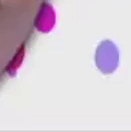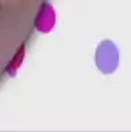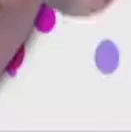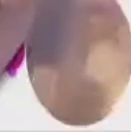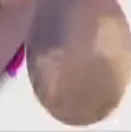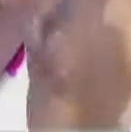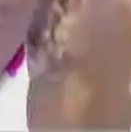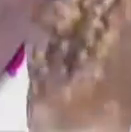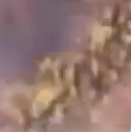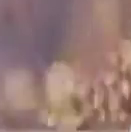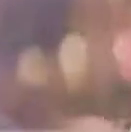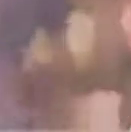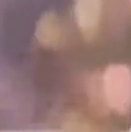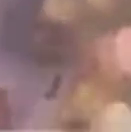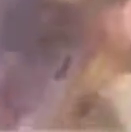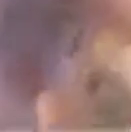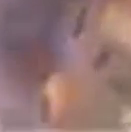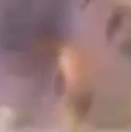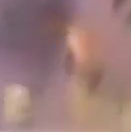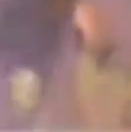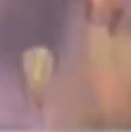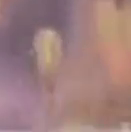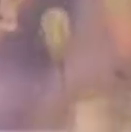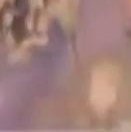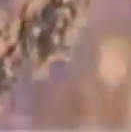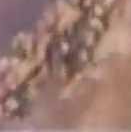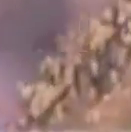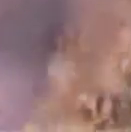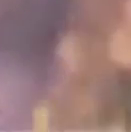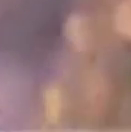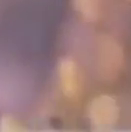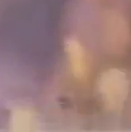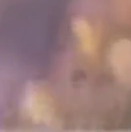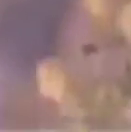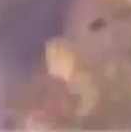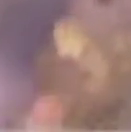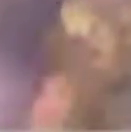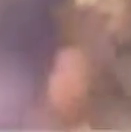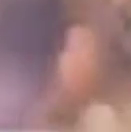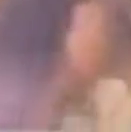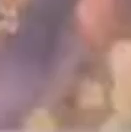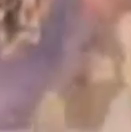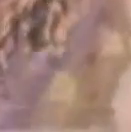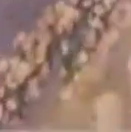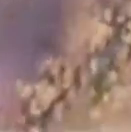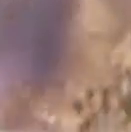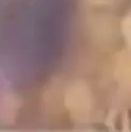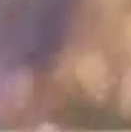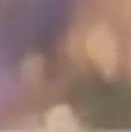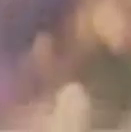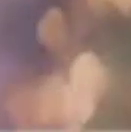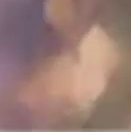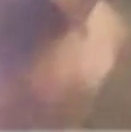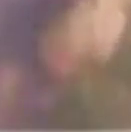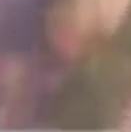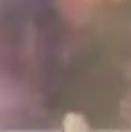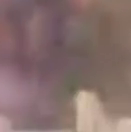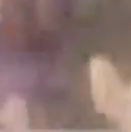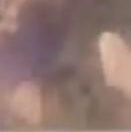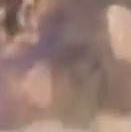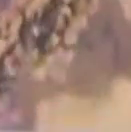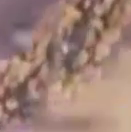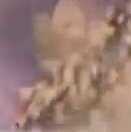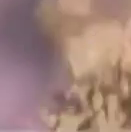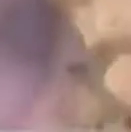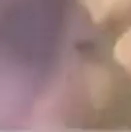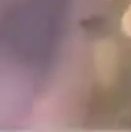hay una nueva ilusión que llena mi corazón. De mi mundo se ha borrado el temor,